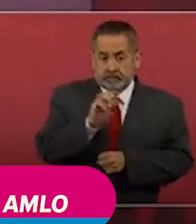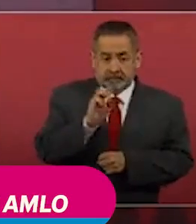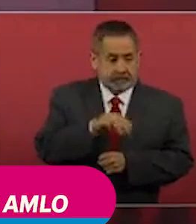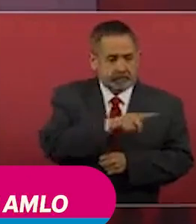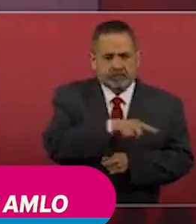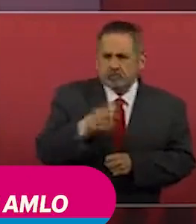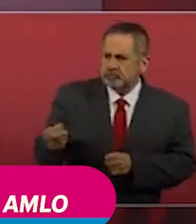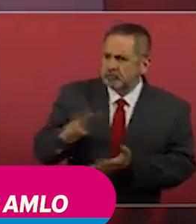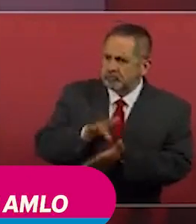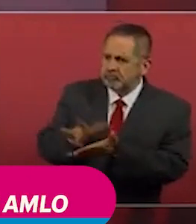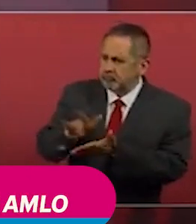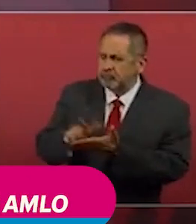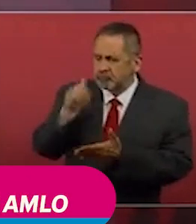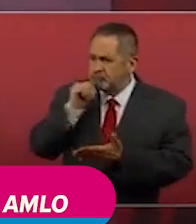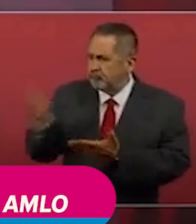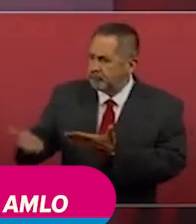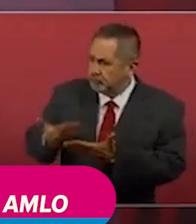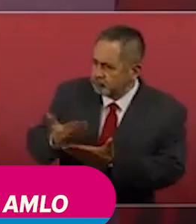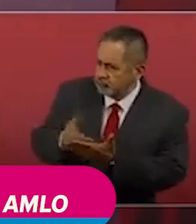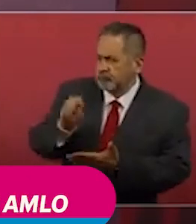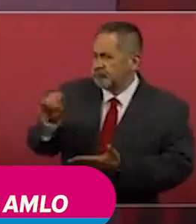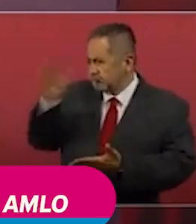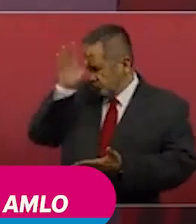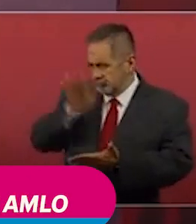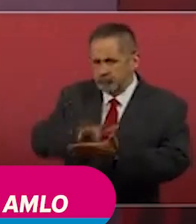nuestras propuestas